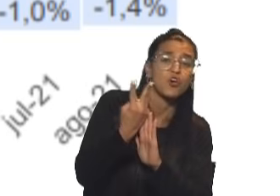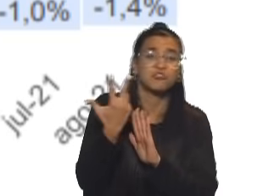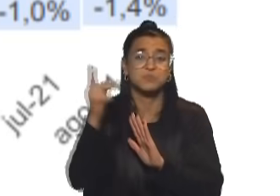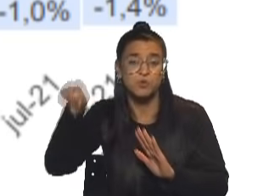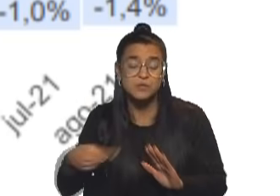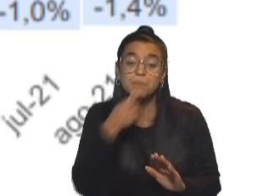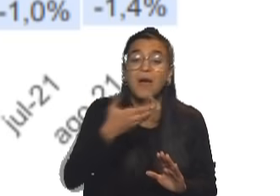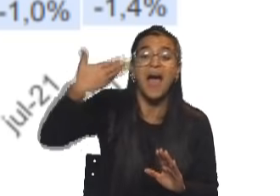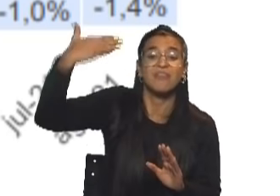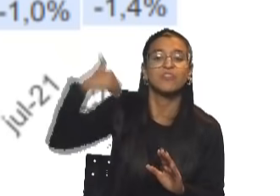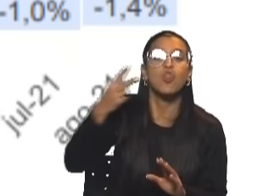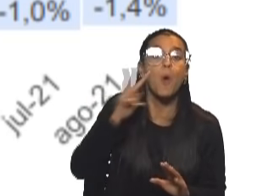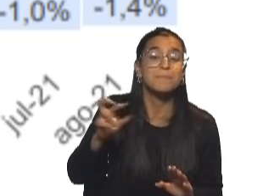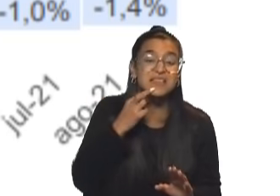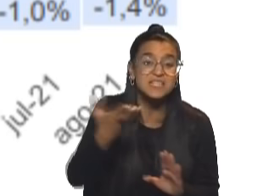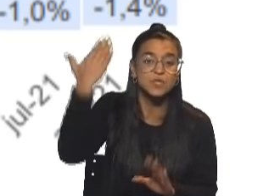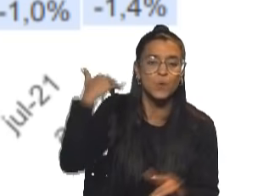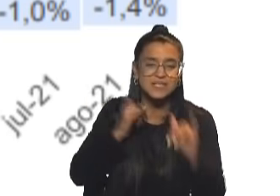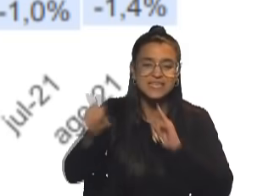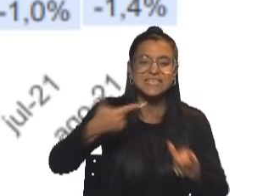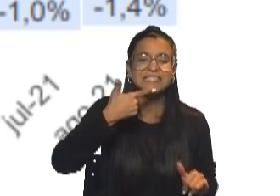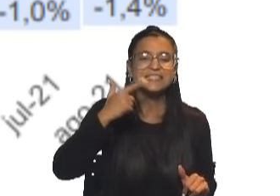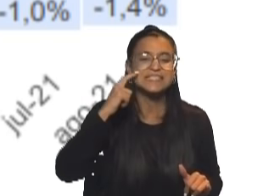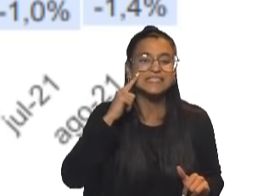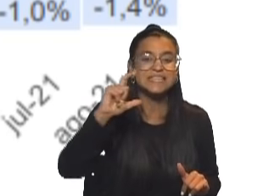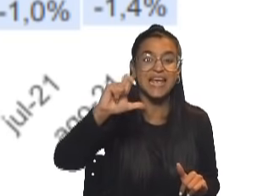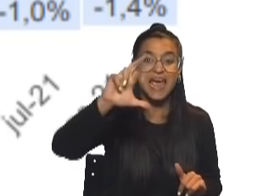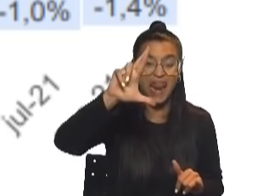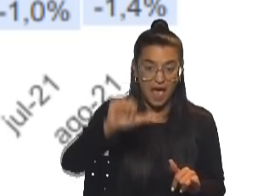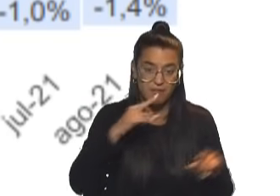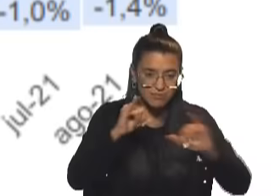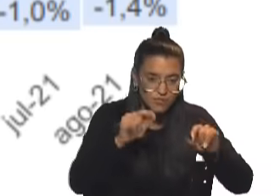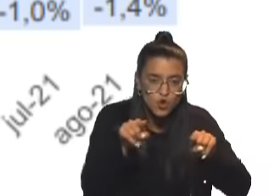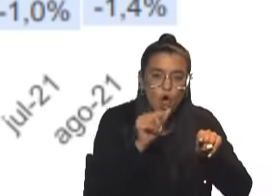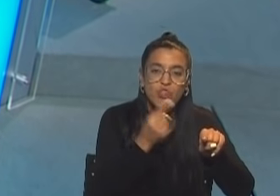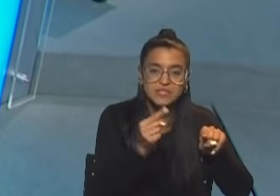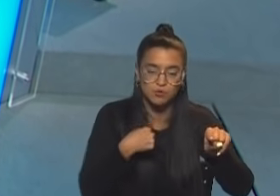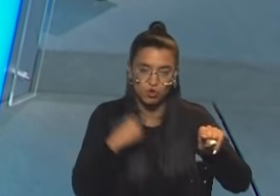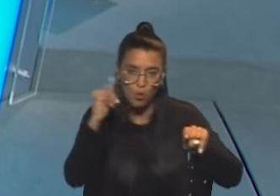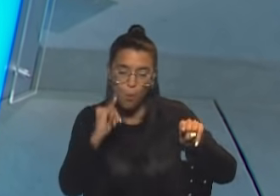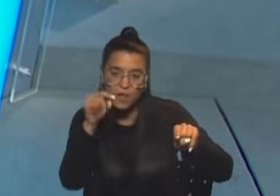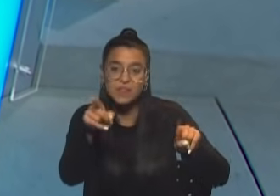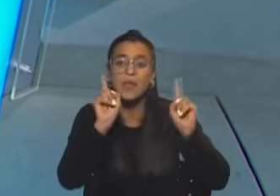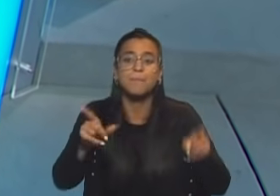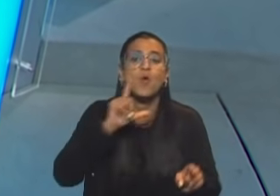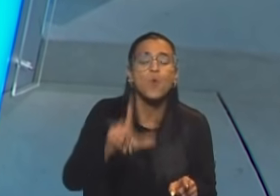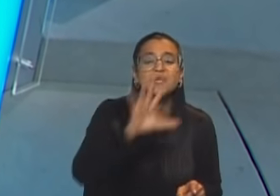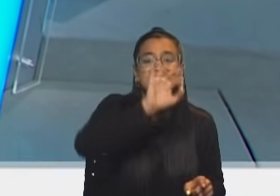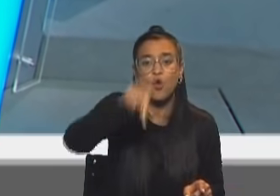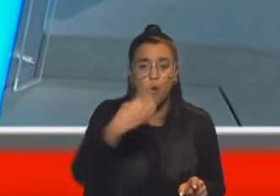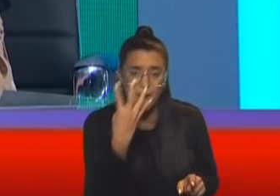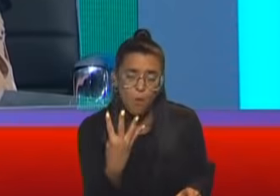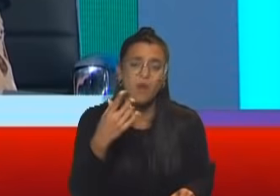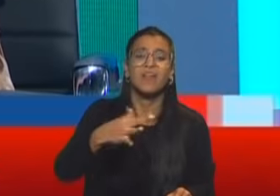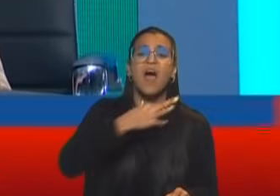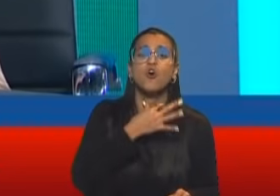vas a 2019, con datos del CICRA, esto no está en la placa, pero te lo cuento yo, también hay incrementos en julio del 0,4, en